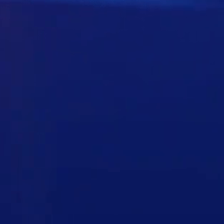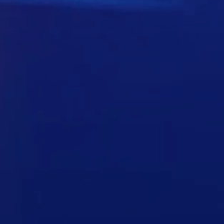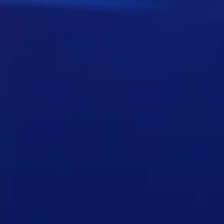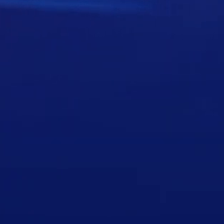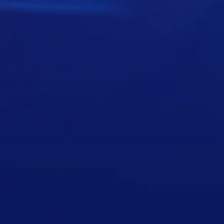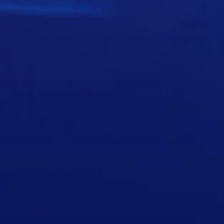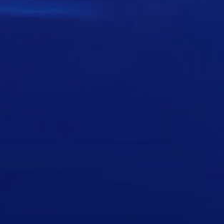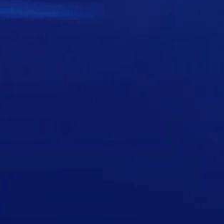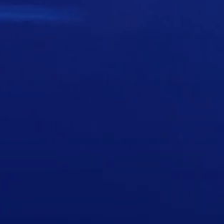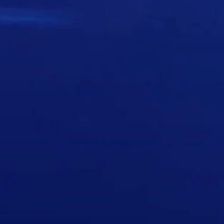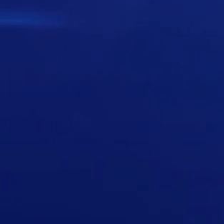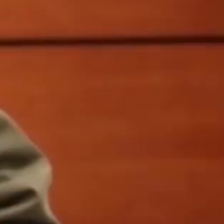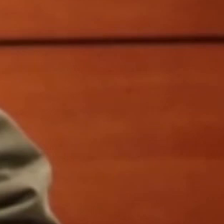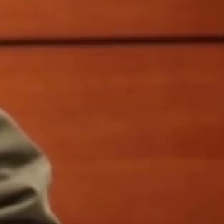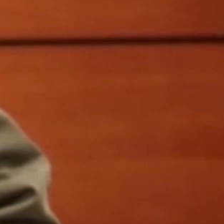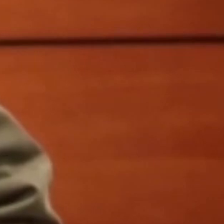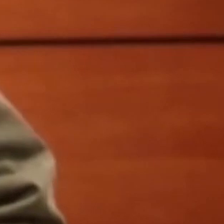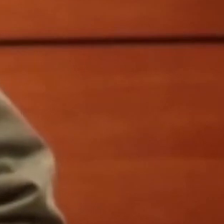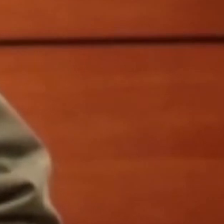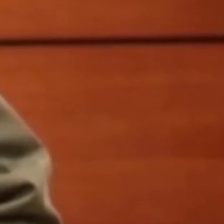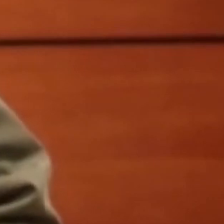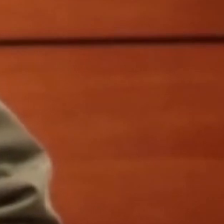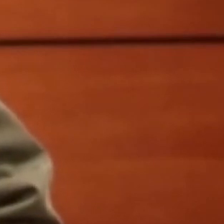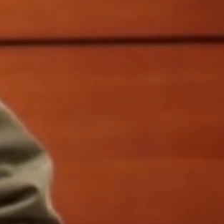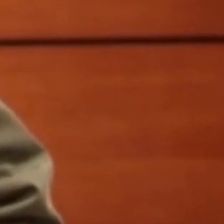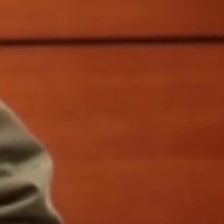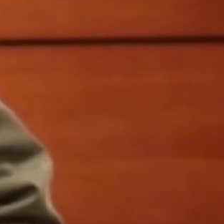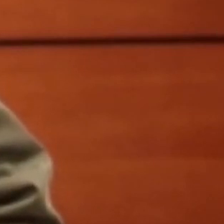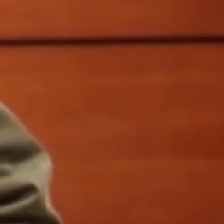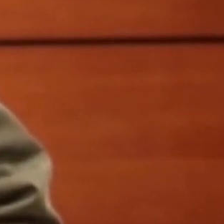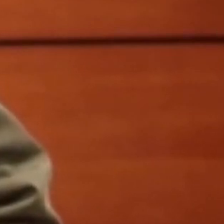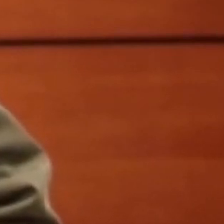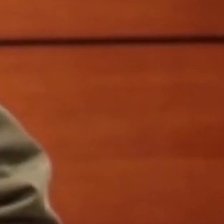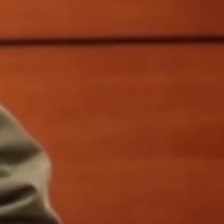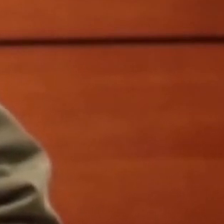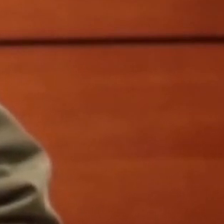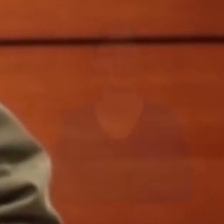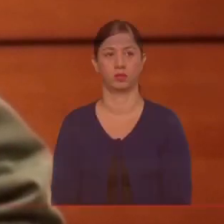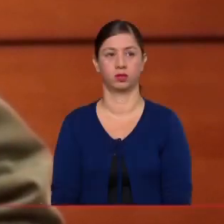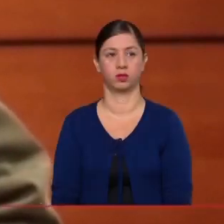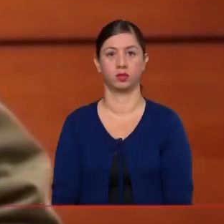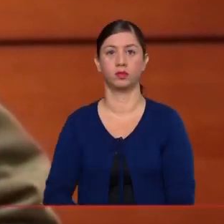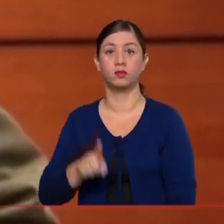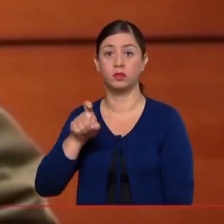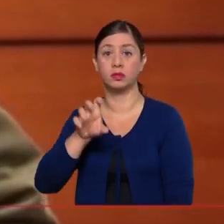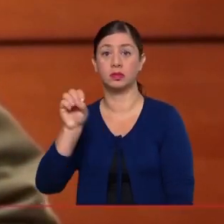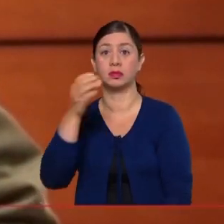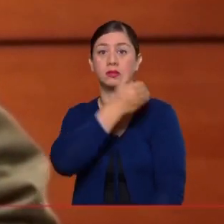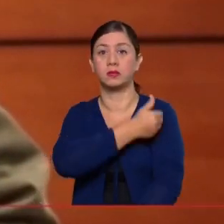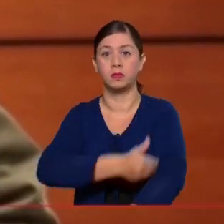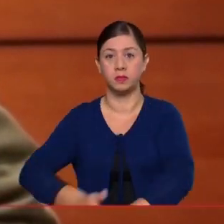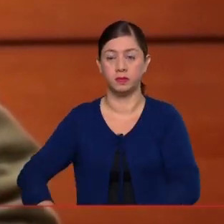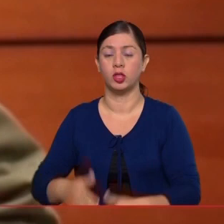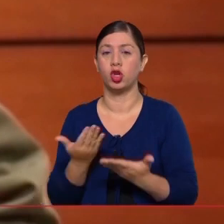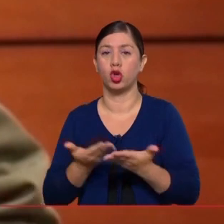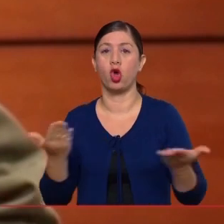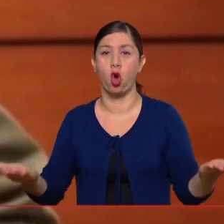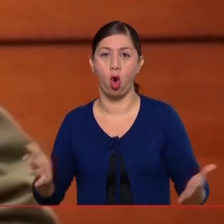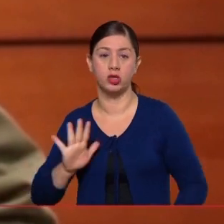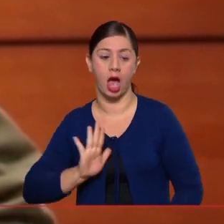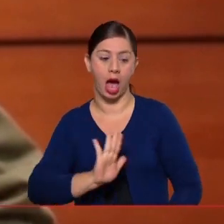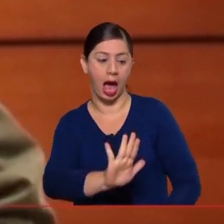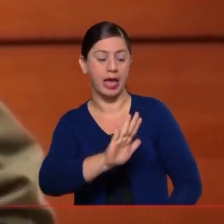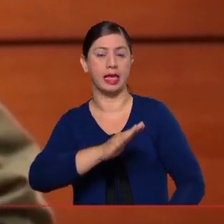Los amordazan y proceden a hurtarse cerca de 60 millones de pesos en efectivo y algunas pertenencias propias del